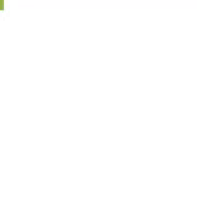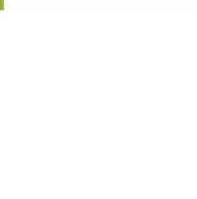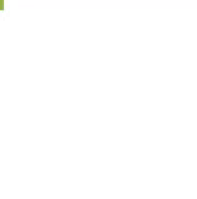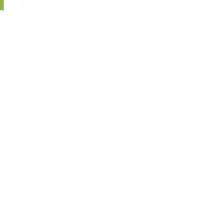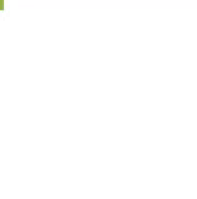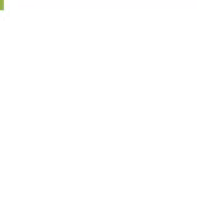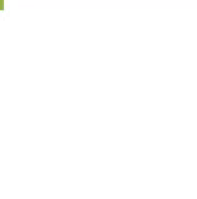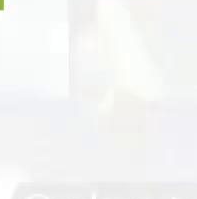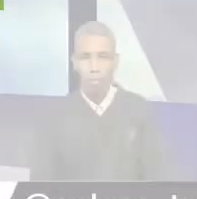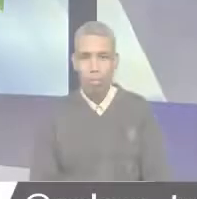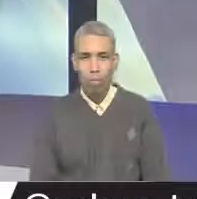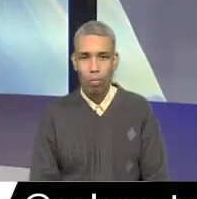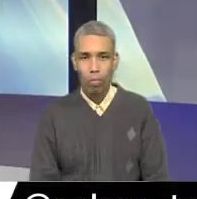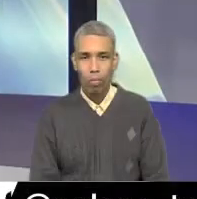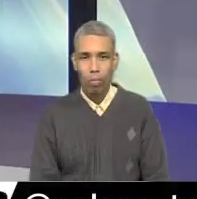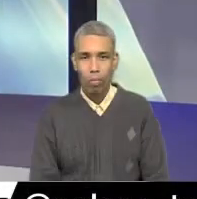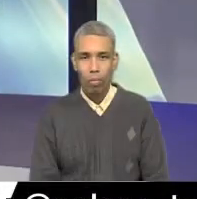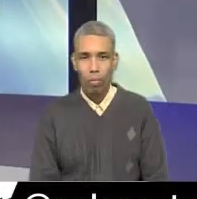601-0547.